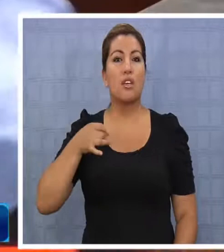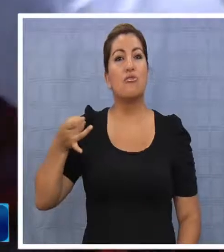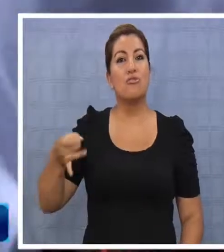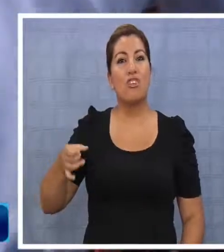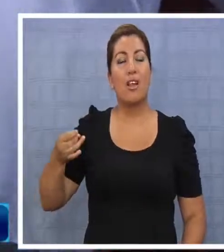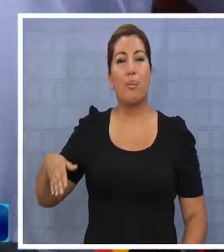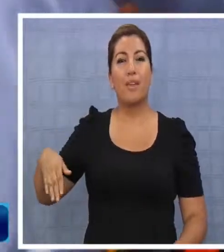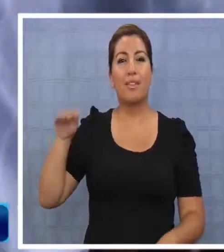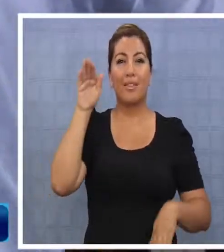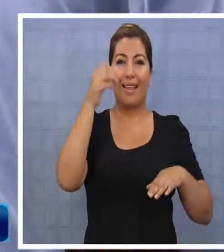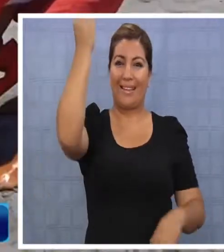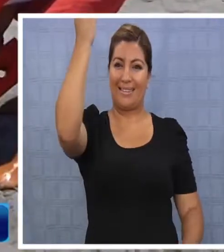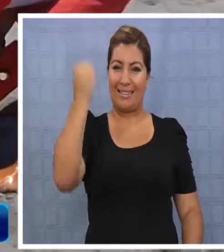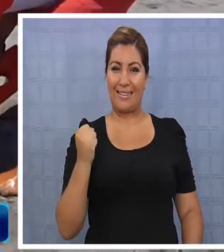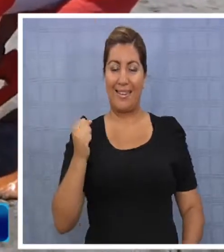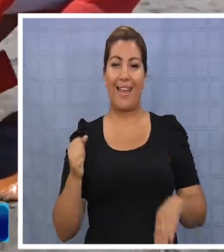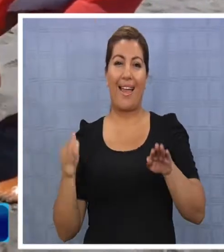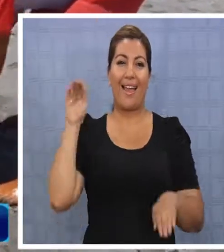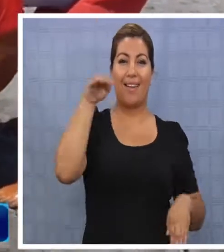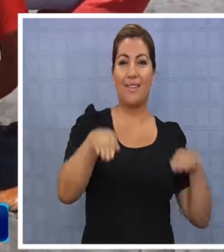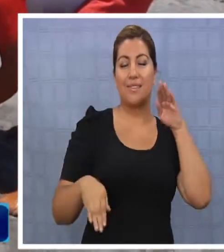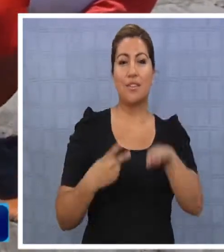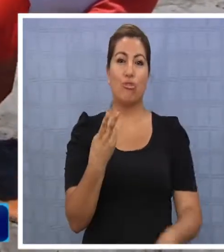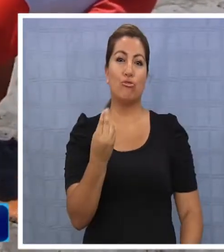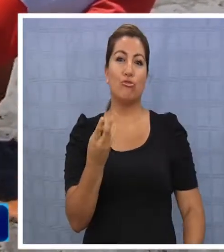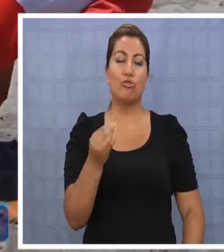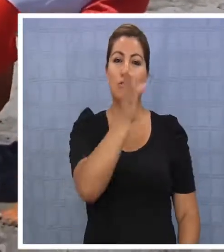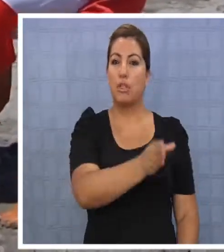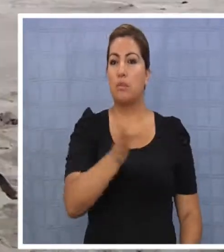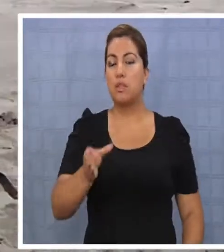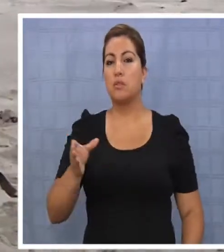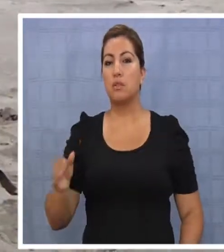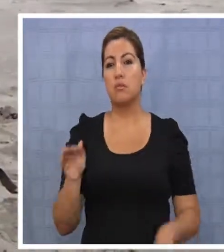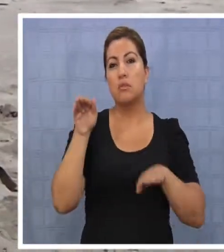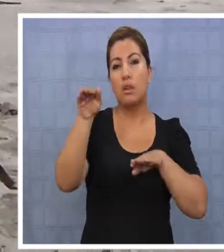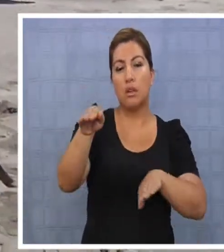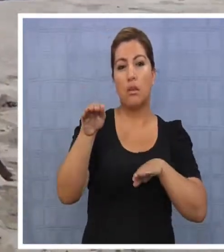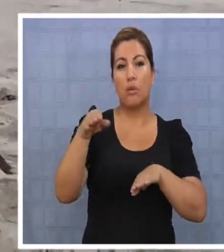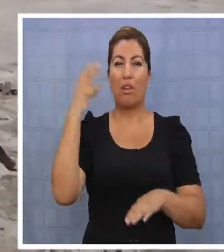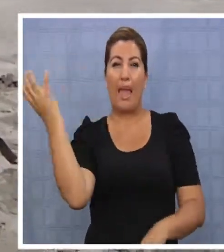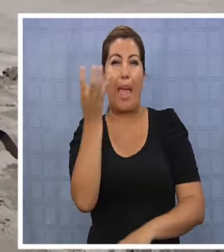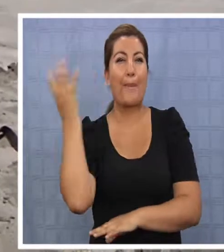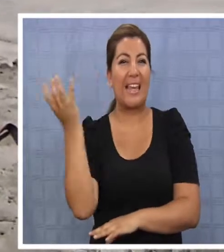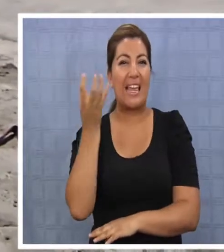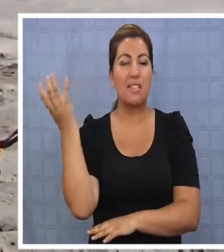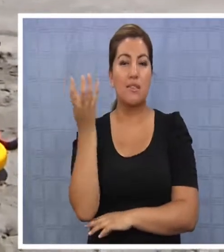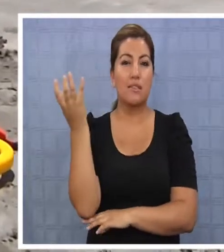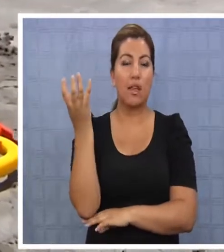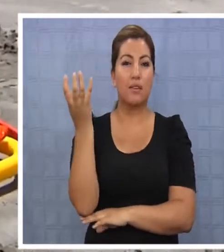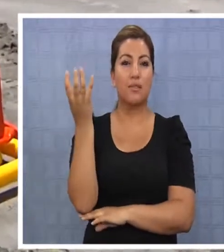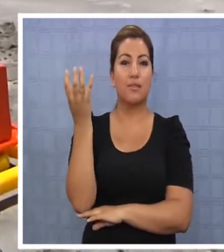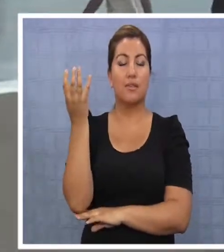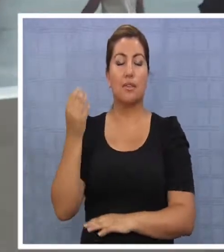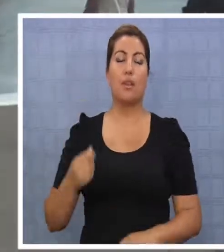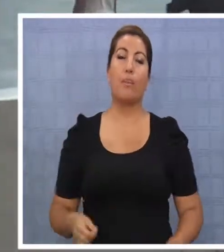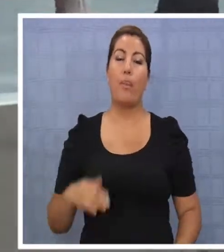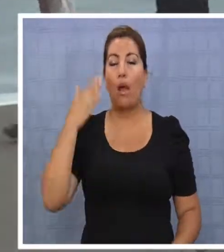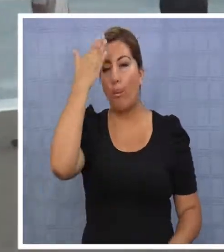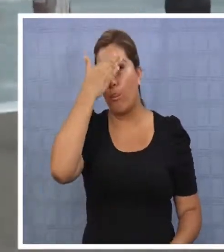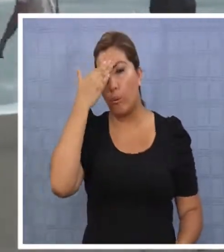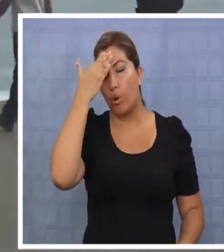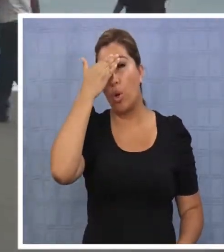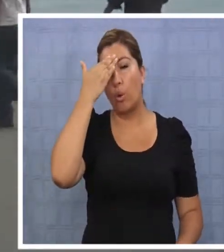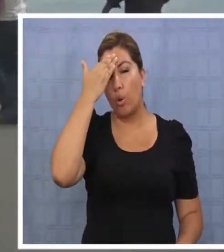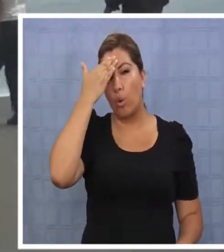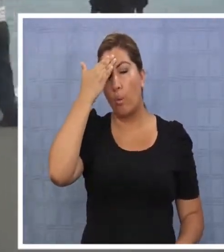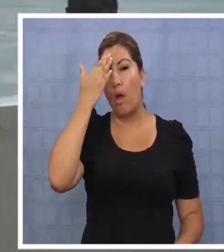Iquique, solo en Playa Cabancha, el año pasado 12 personas tuvieron que ser atendidas por los servicios de emergencias, cifras